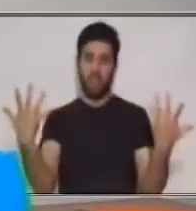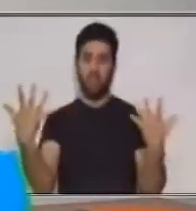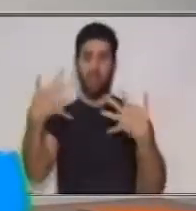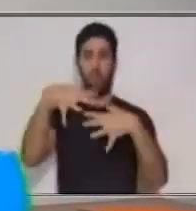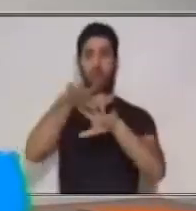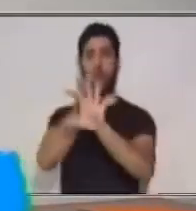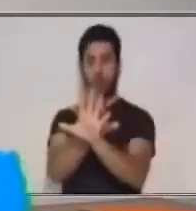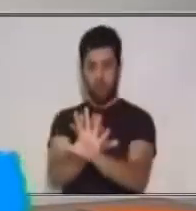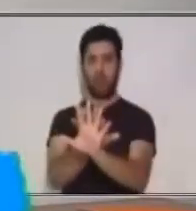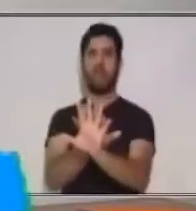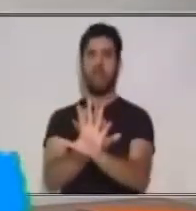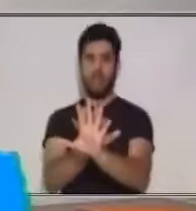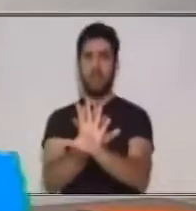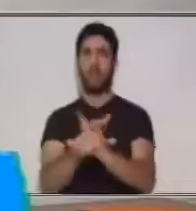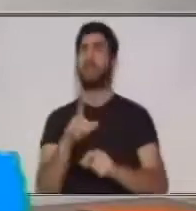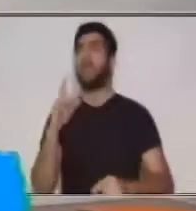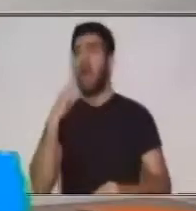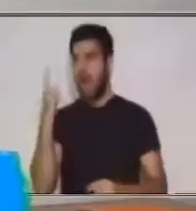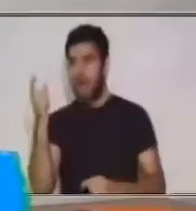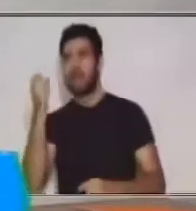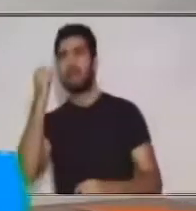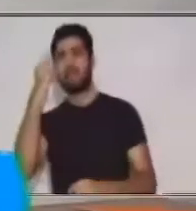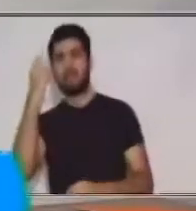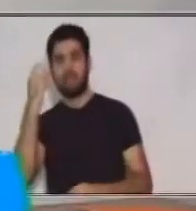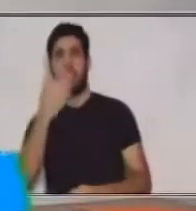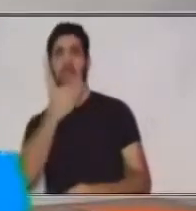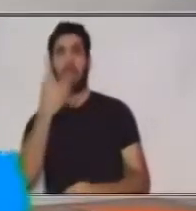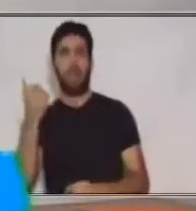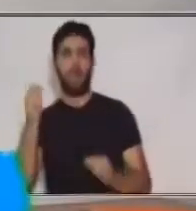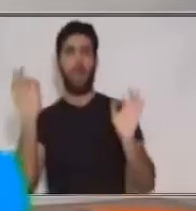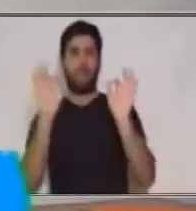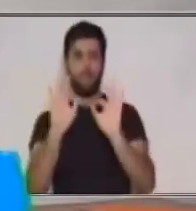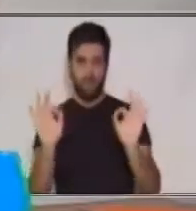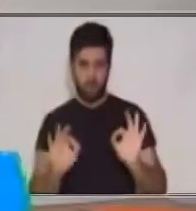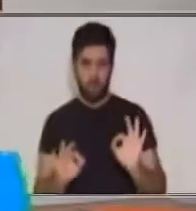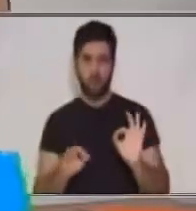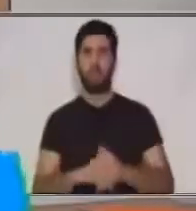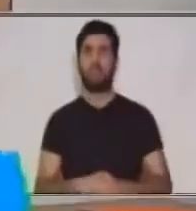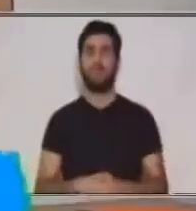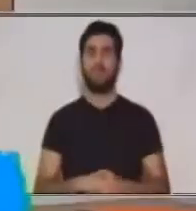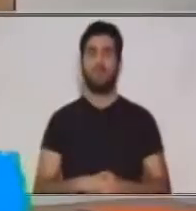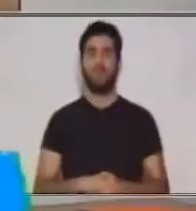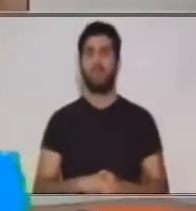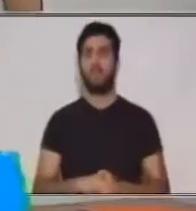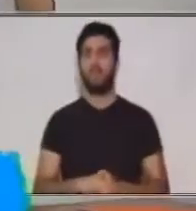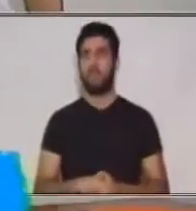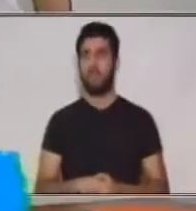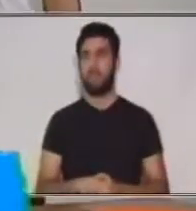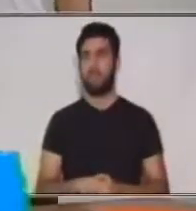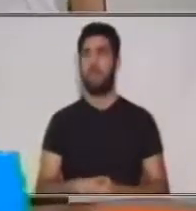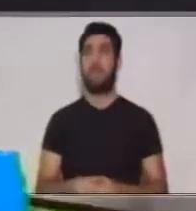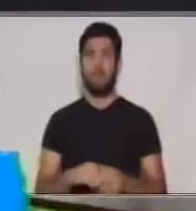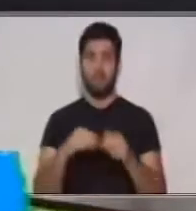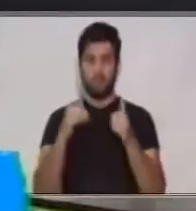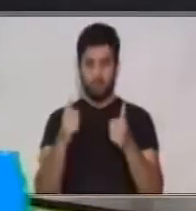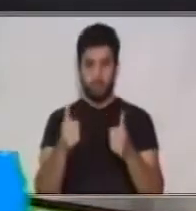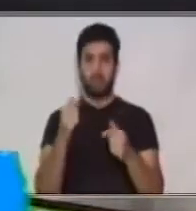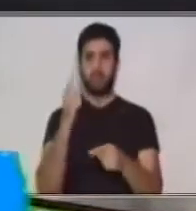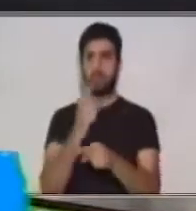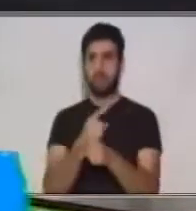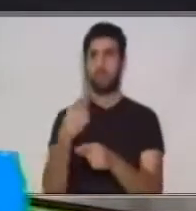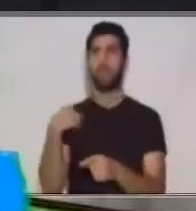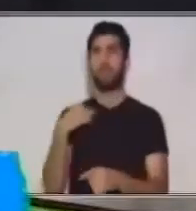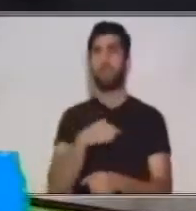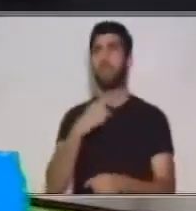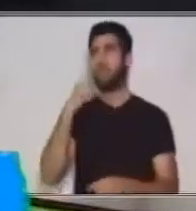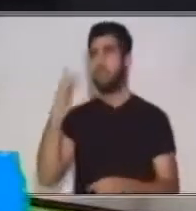condiciones, podemos encontrar entonces congruencia entre dos triángulos o más. Sí. Entonces vamos a aplicar